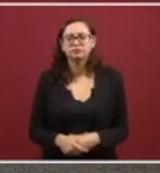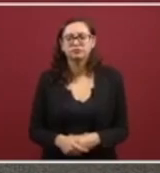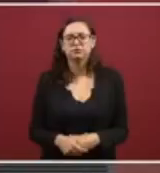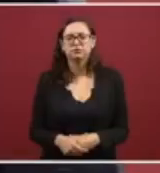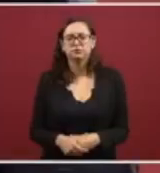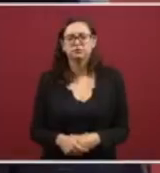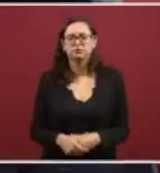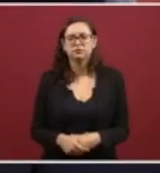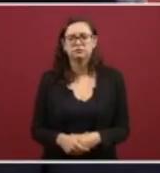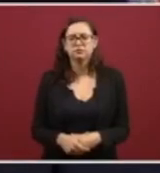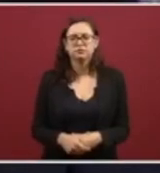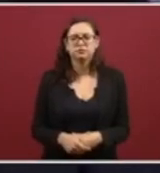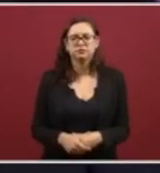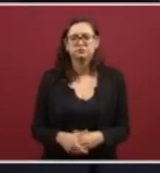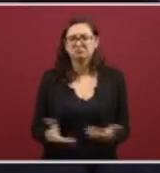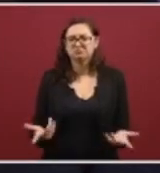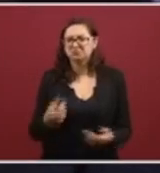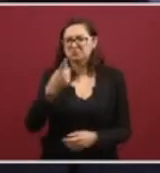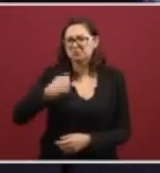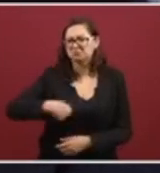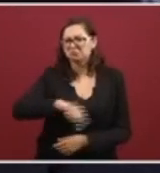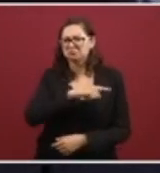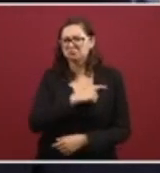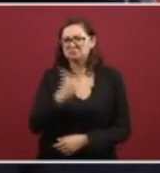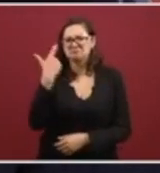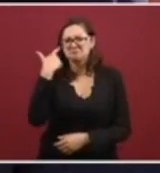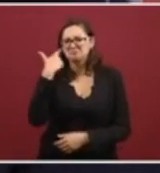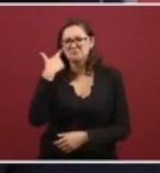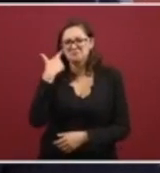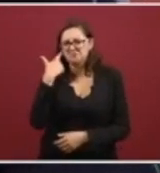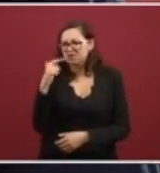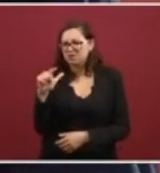no queremos nosotros